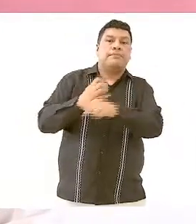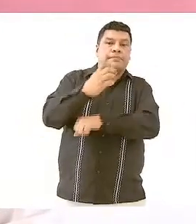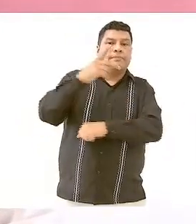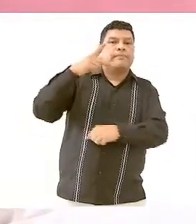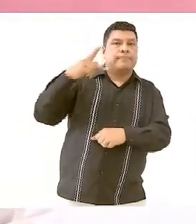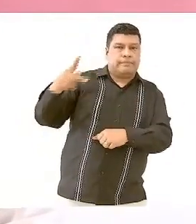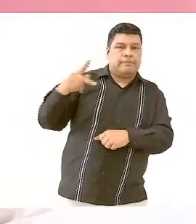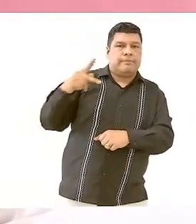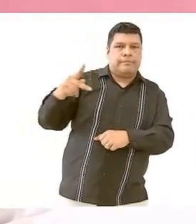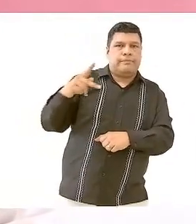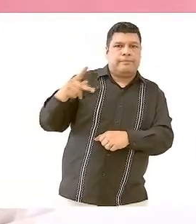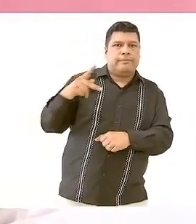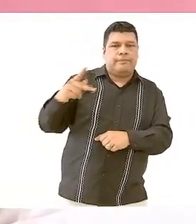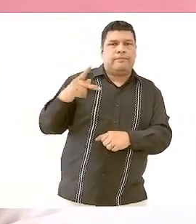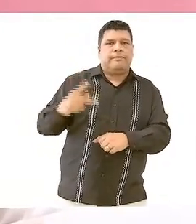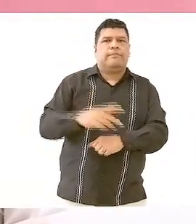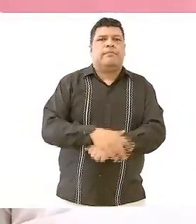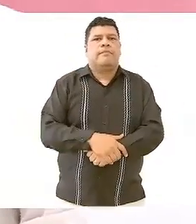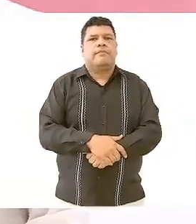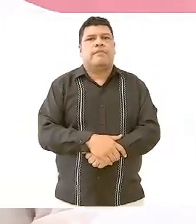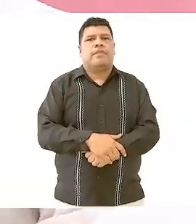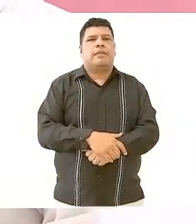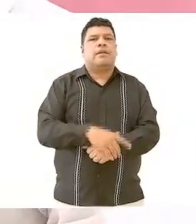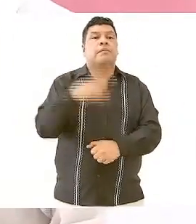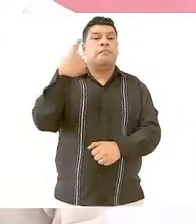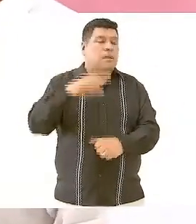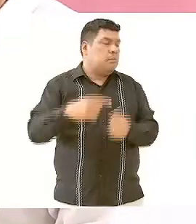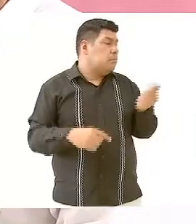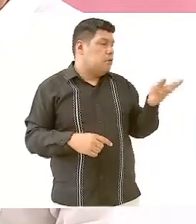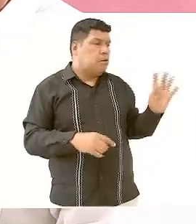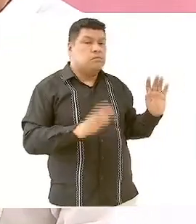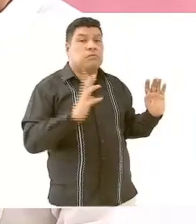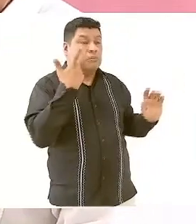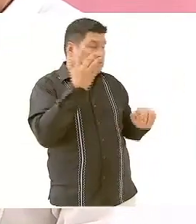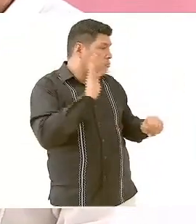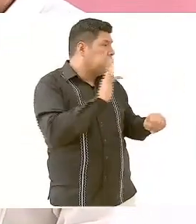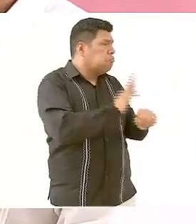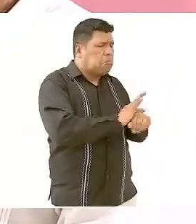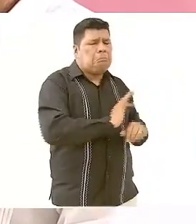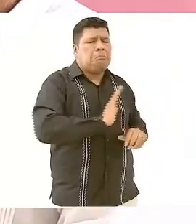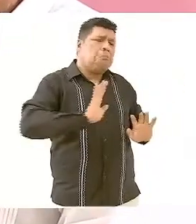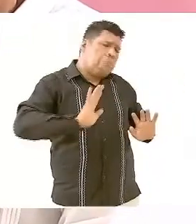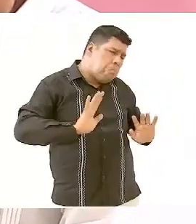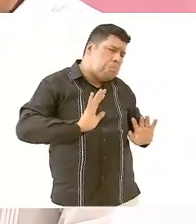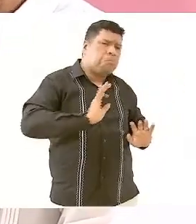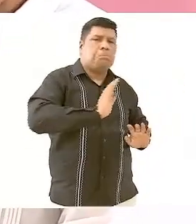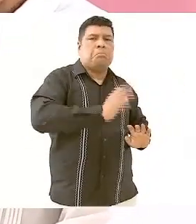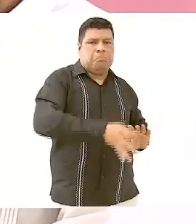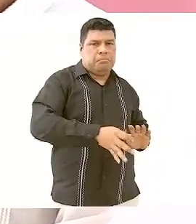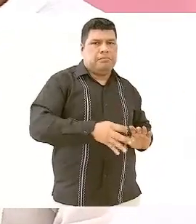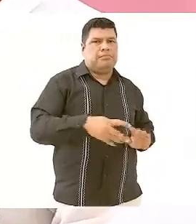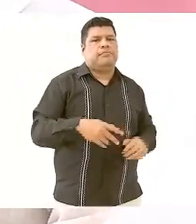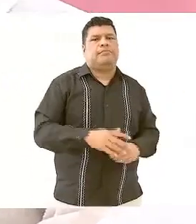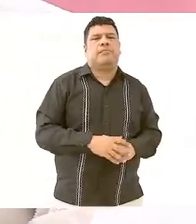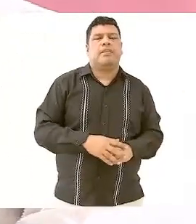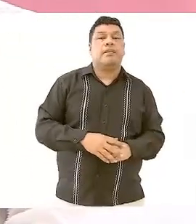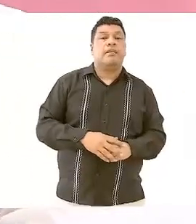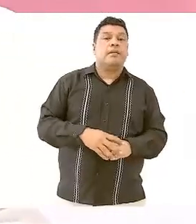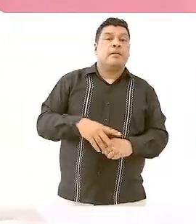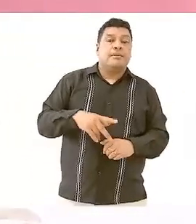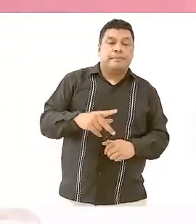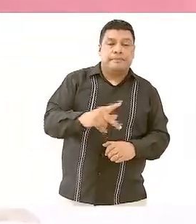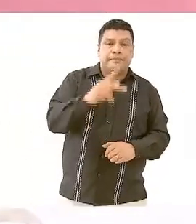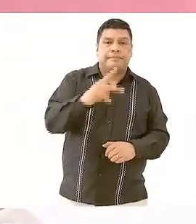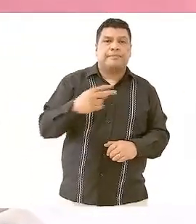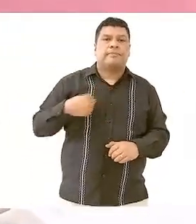y gozar de beneficios fiscales. Bueno,